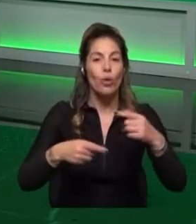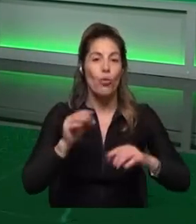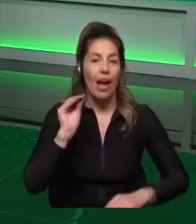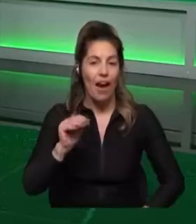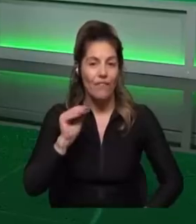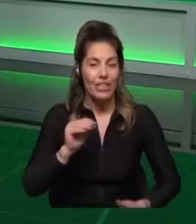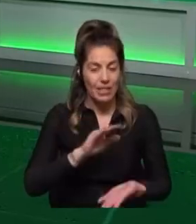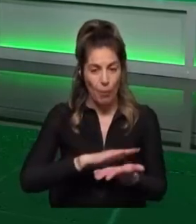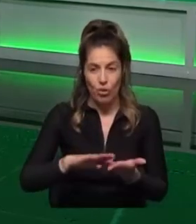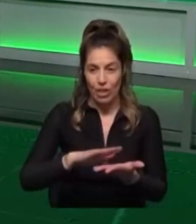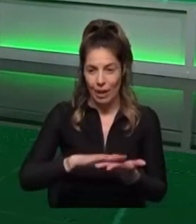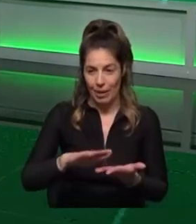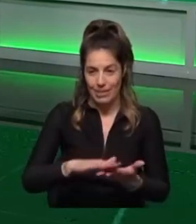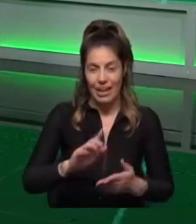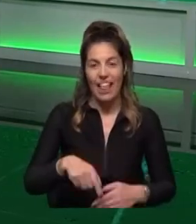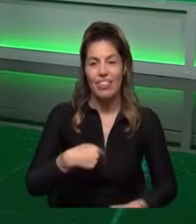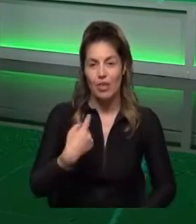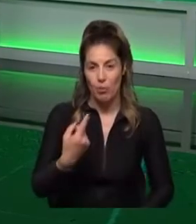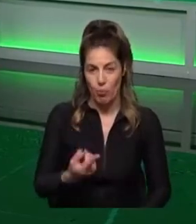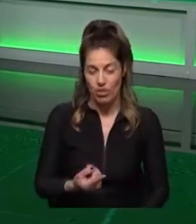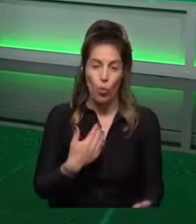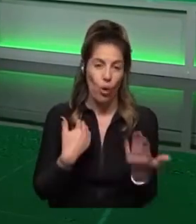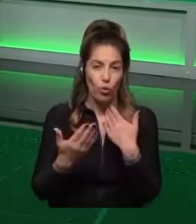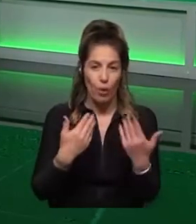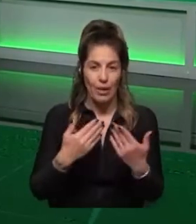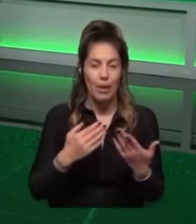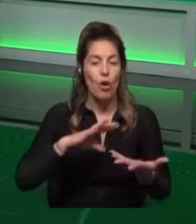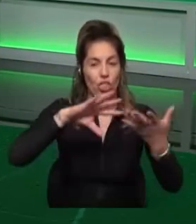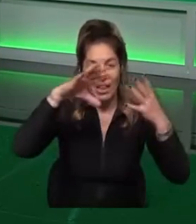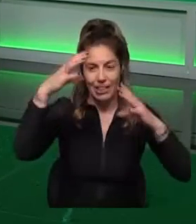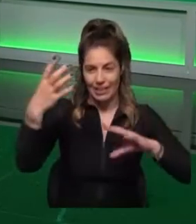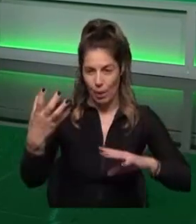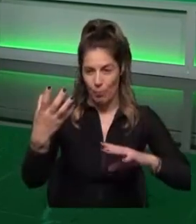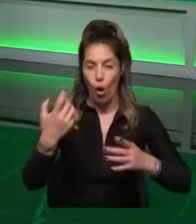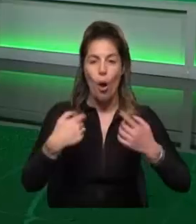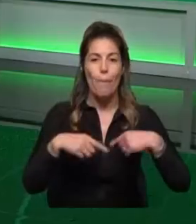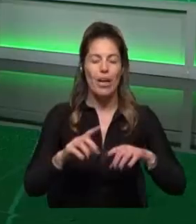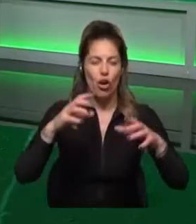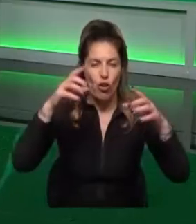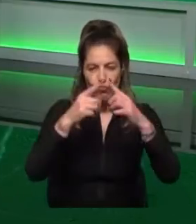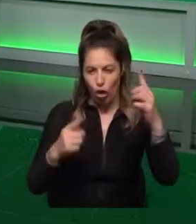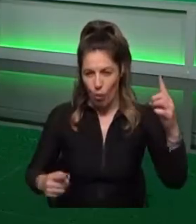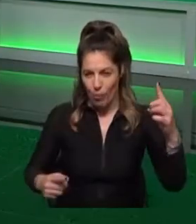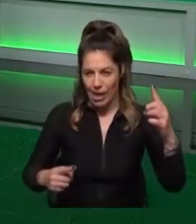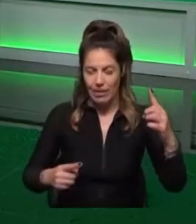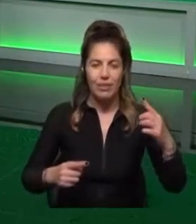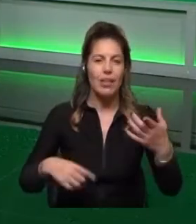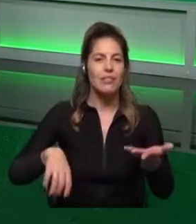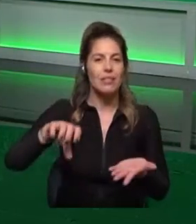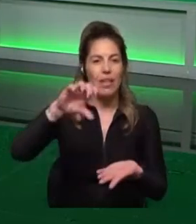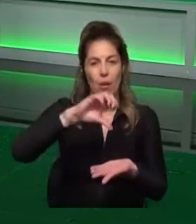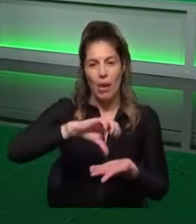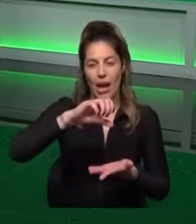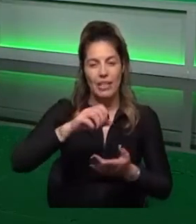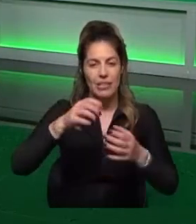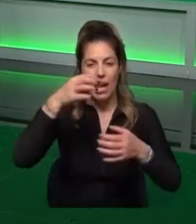vamos a repasarlas dentro de un rato cuando hablemos del pronóstico del tiempo pero tormentas en muchas partes del país